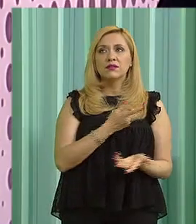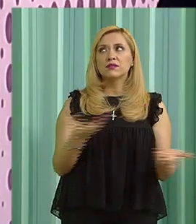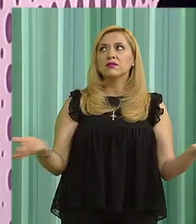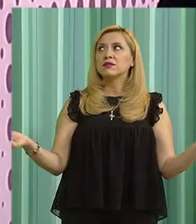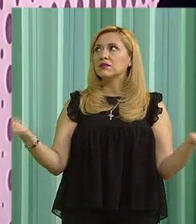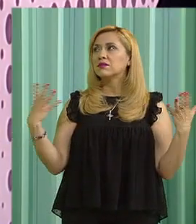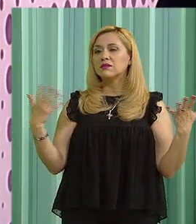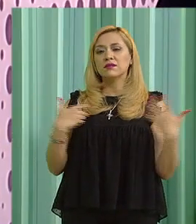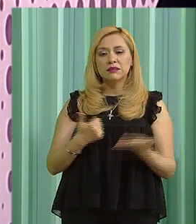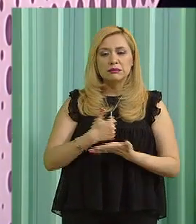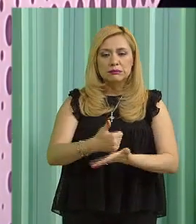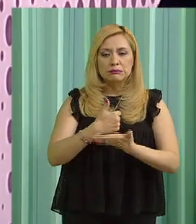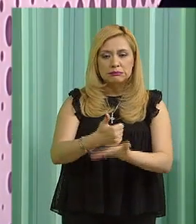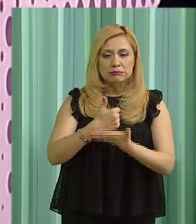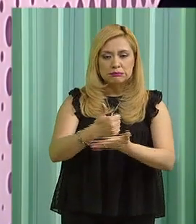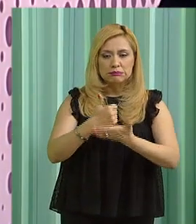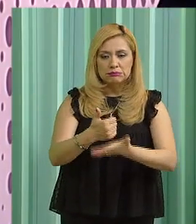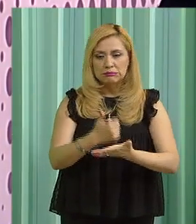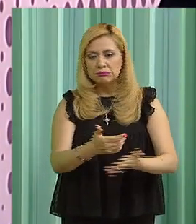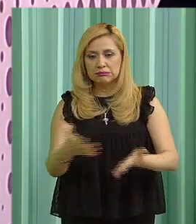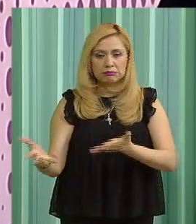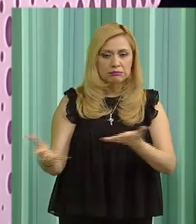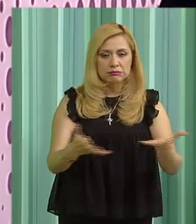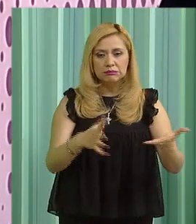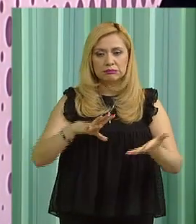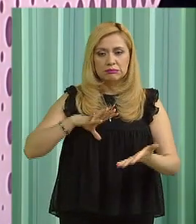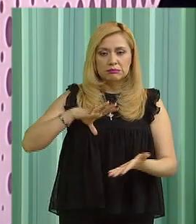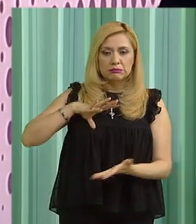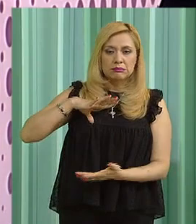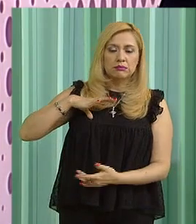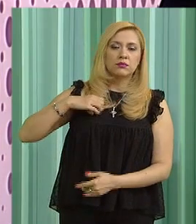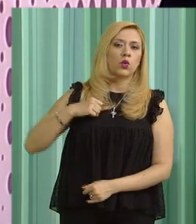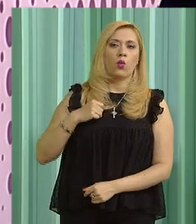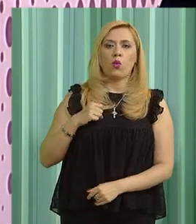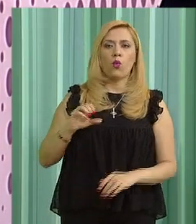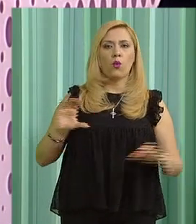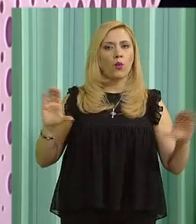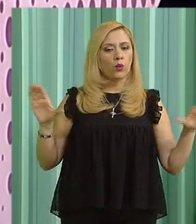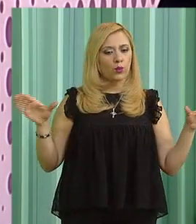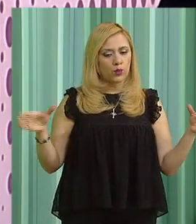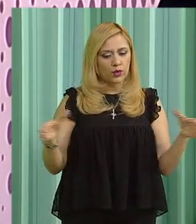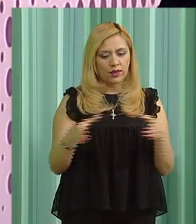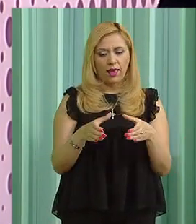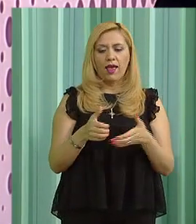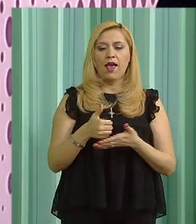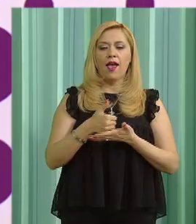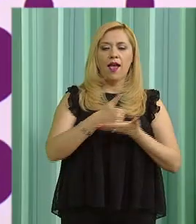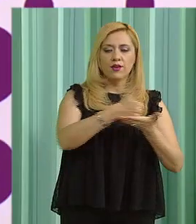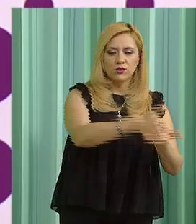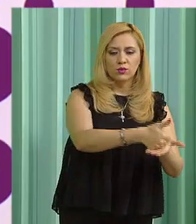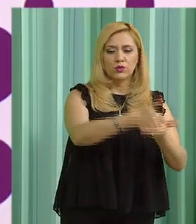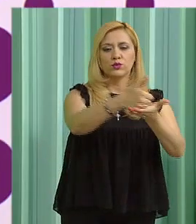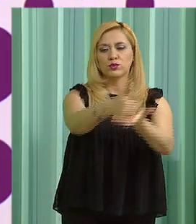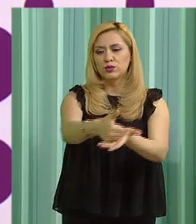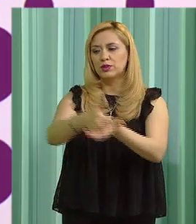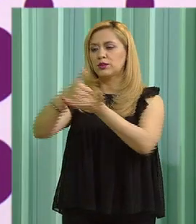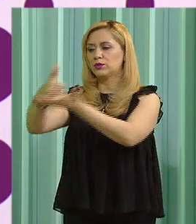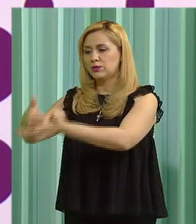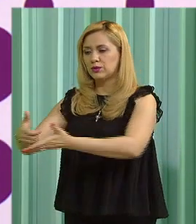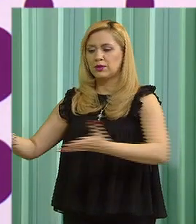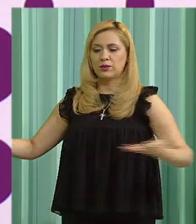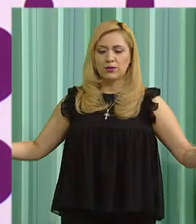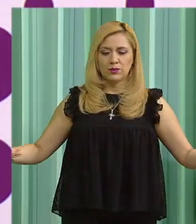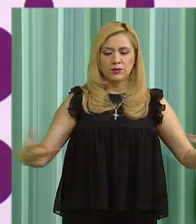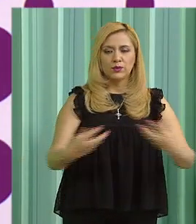poder trabajar como comunidad es una forma en la que pues el peso se puede repartir y se pueden procesar las experiencias de una